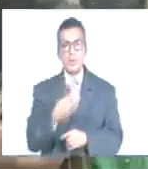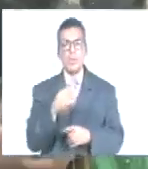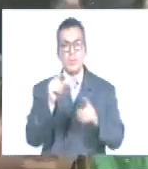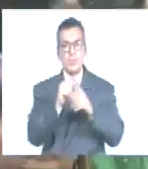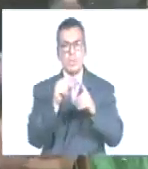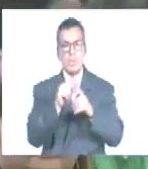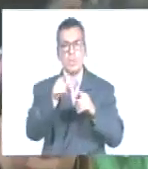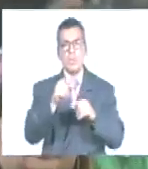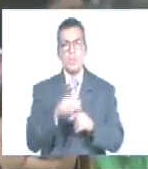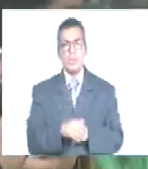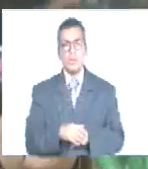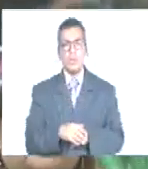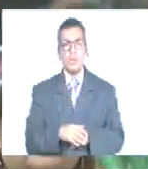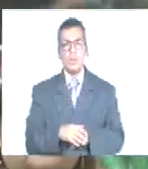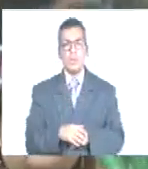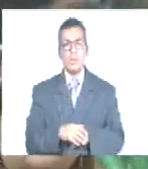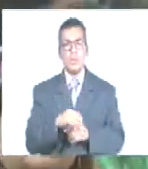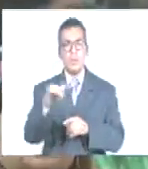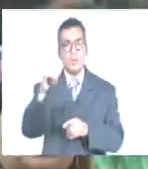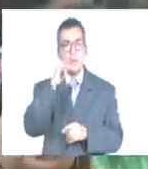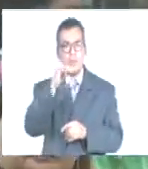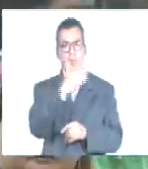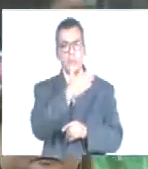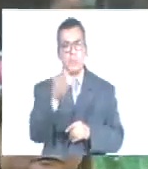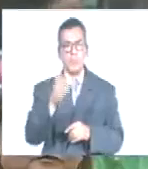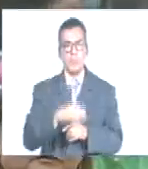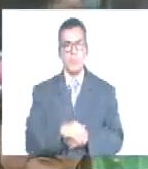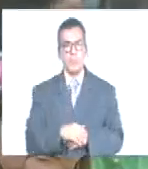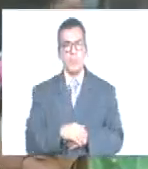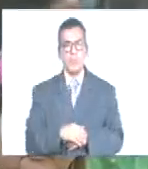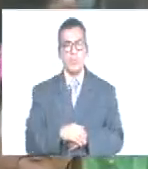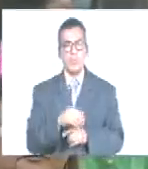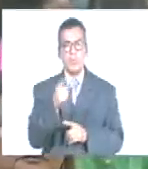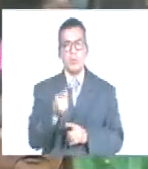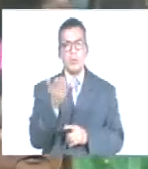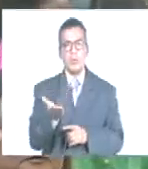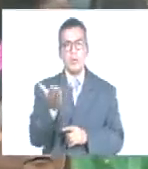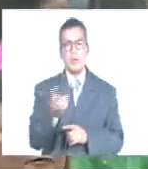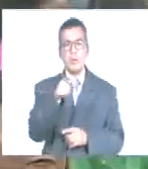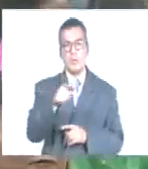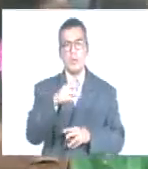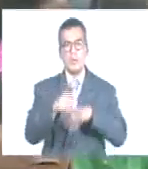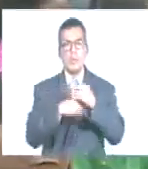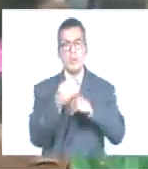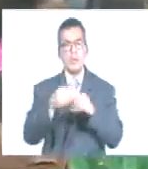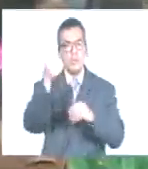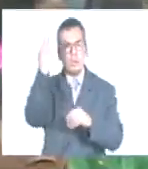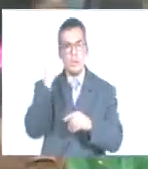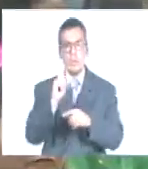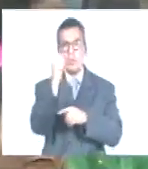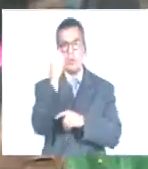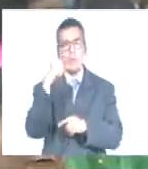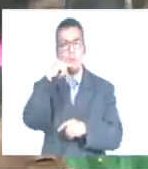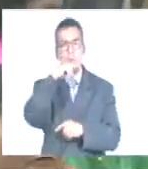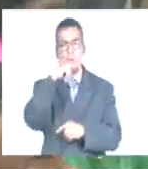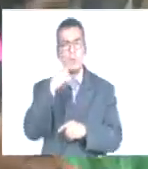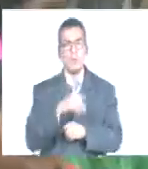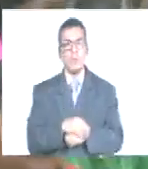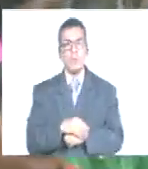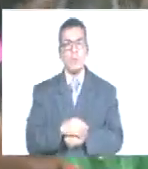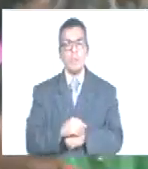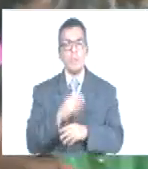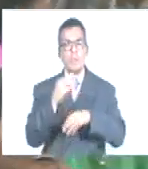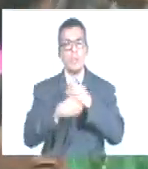derecho de palabra para informar y destacar el hecho de que el pasado 1 de octubre